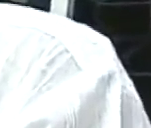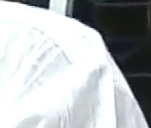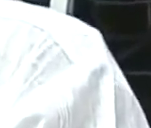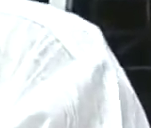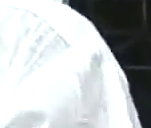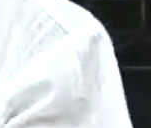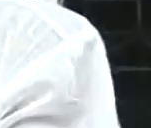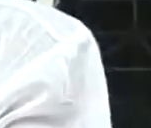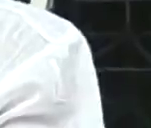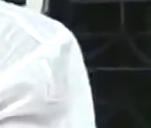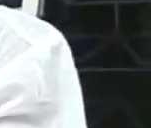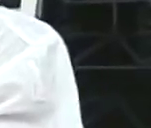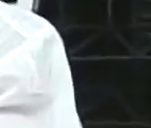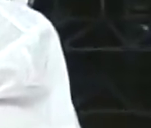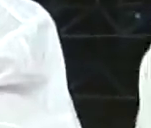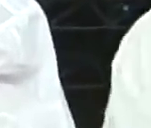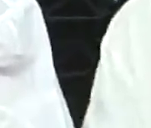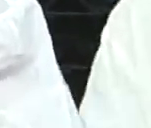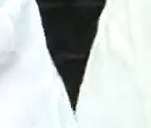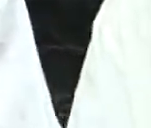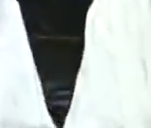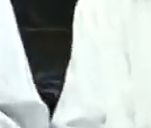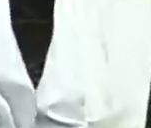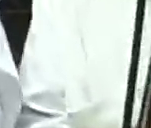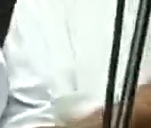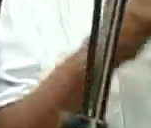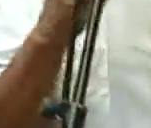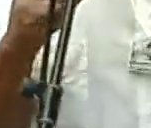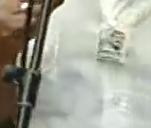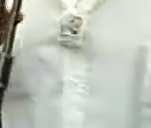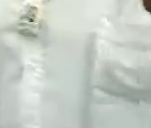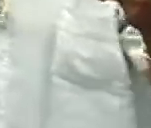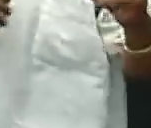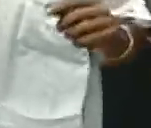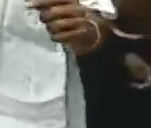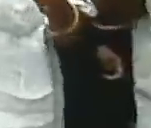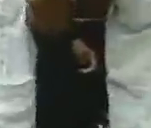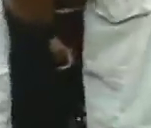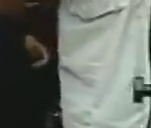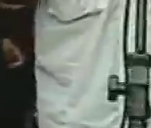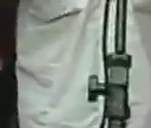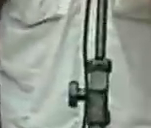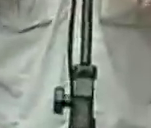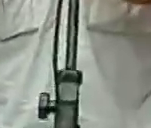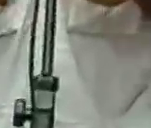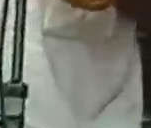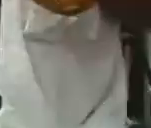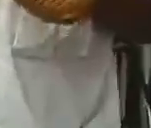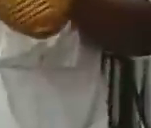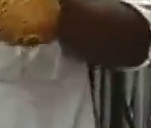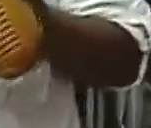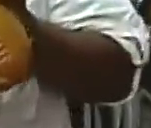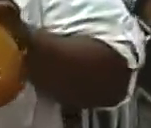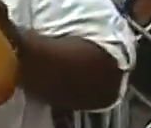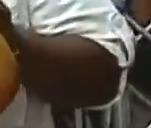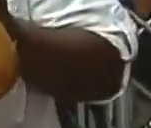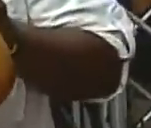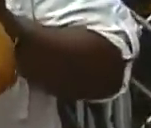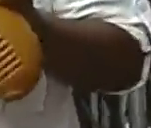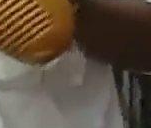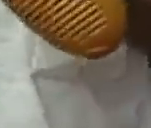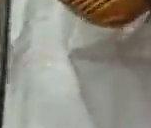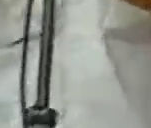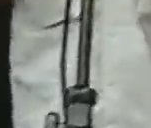patologías en el periférico de Pariata. Cerca de 500 niños recibirán esta